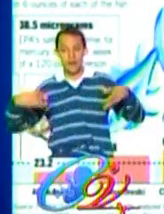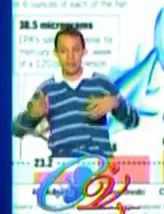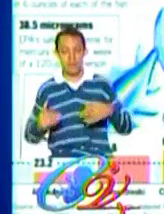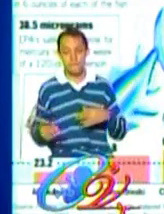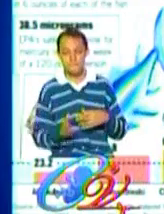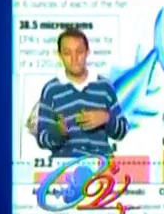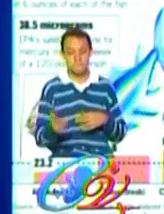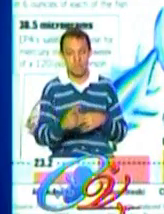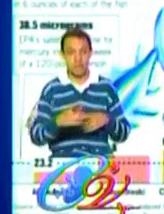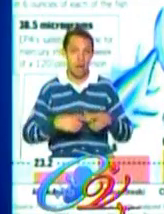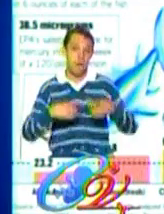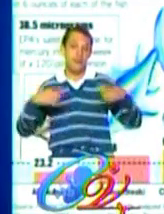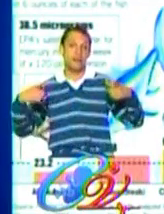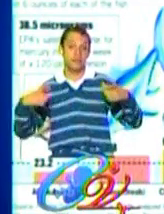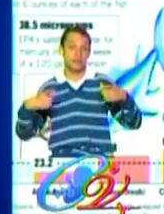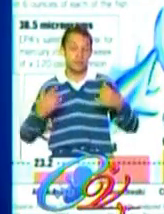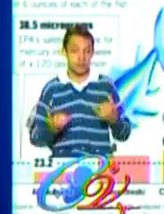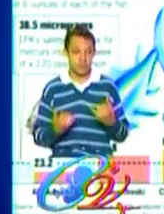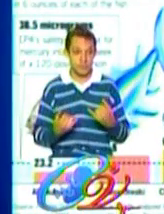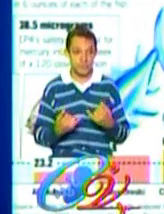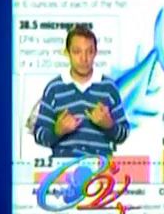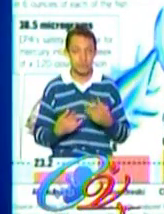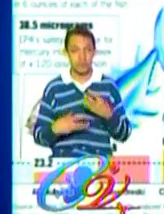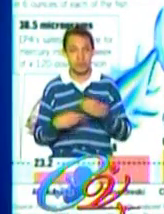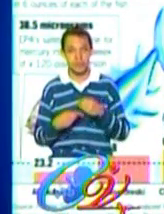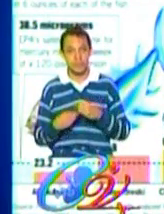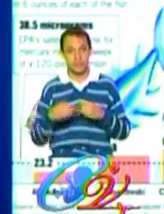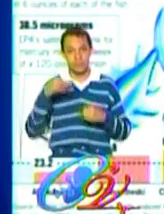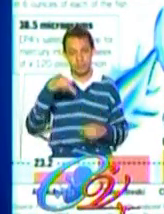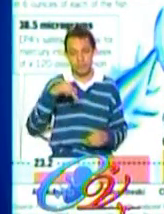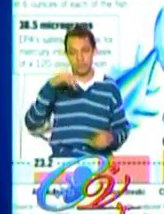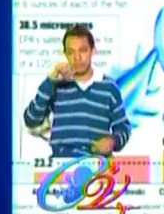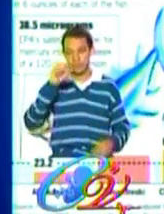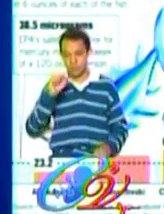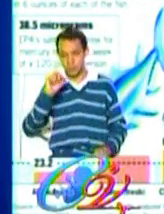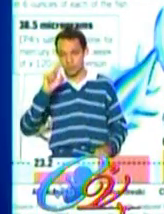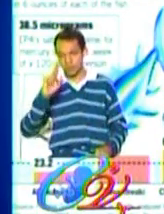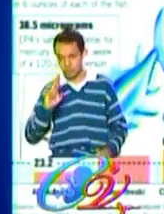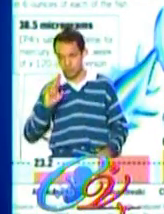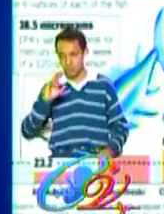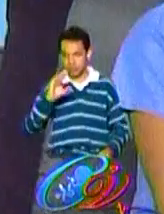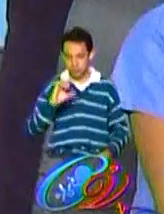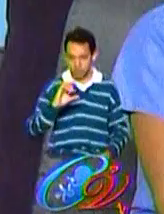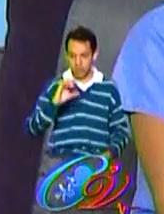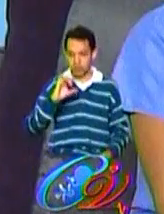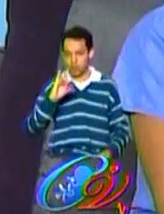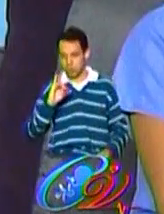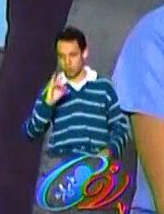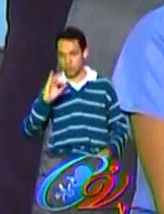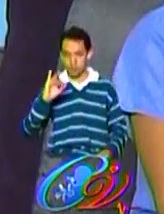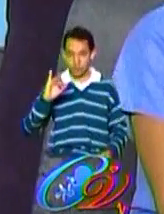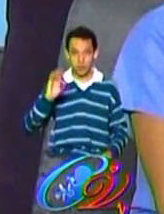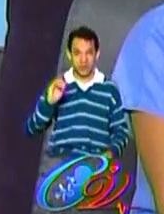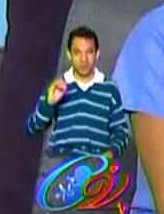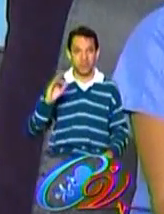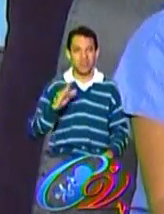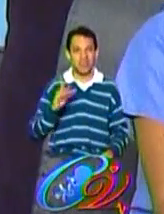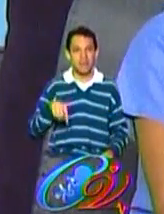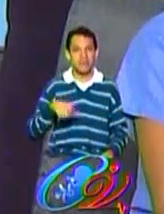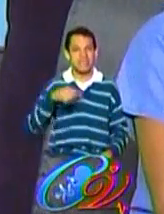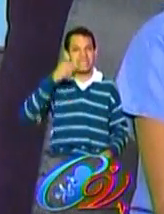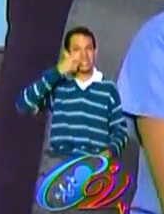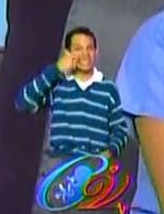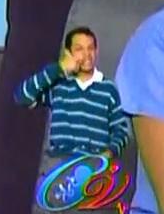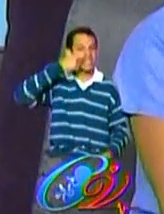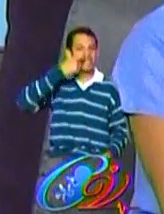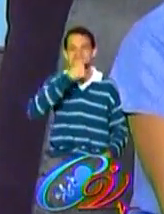concentración más alta. Nosotros también tenemos mercurio en las calzas que son grises, entonces